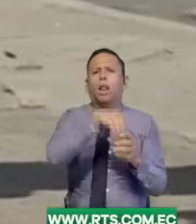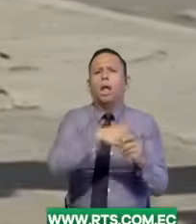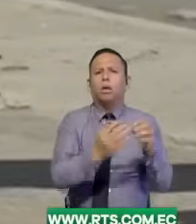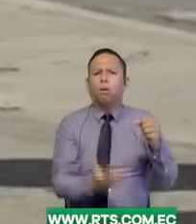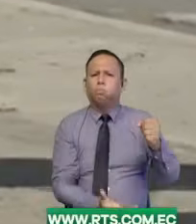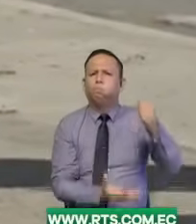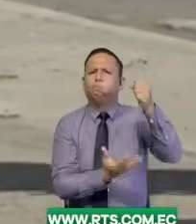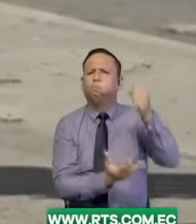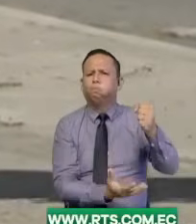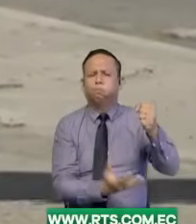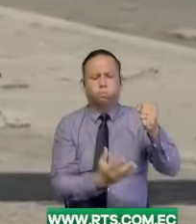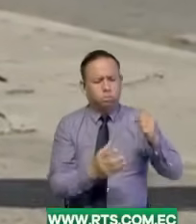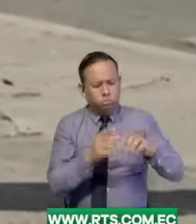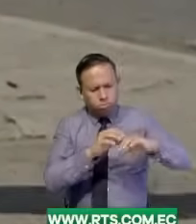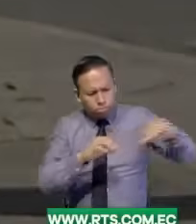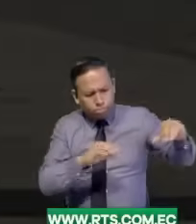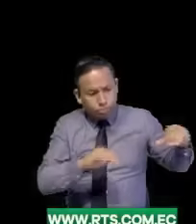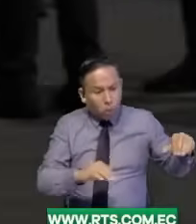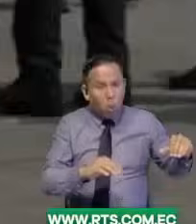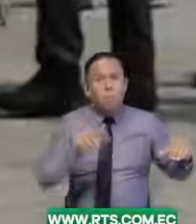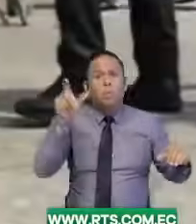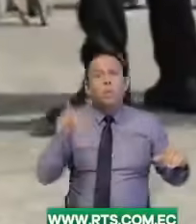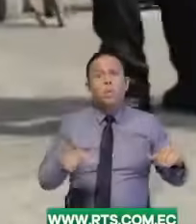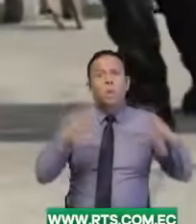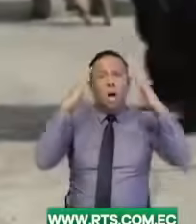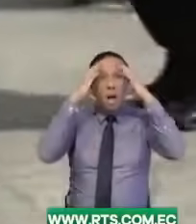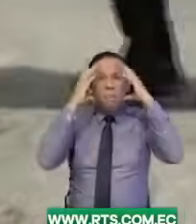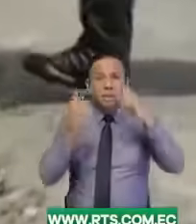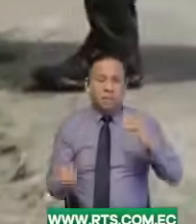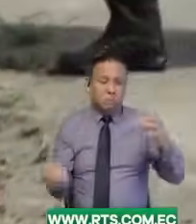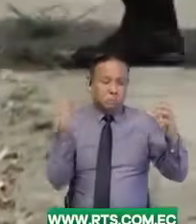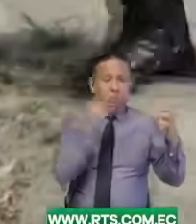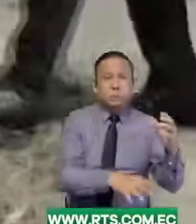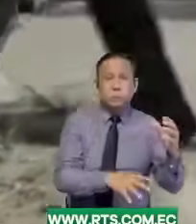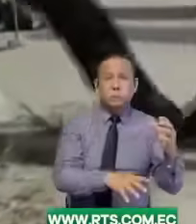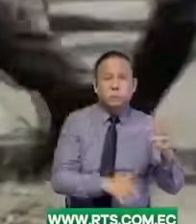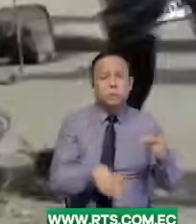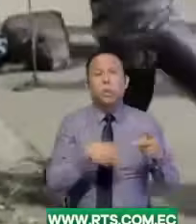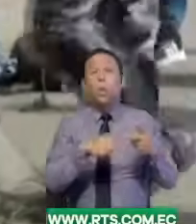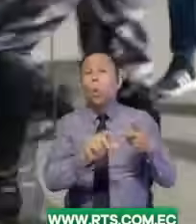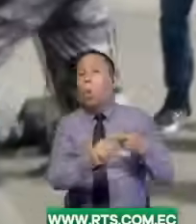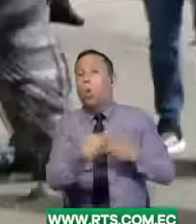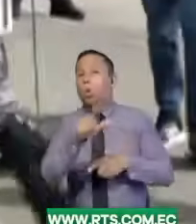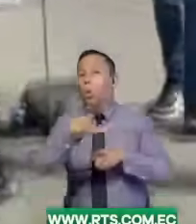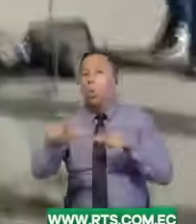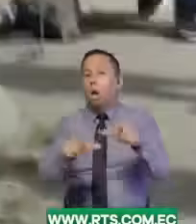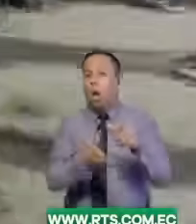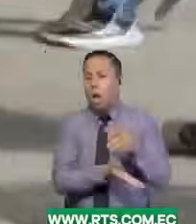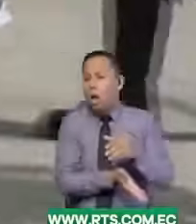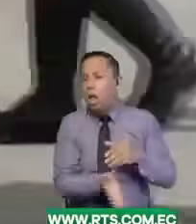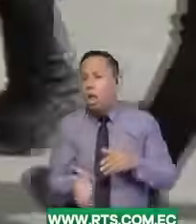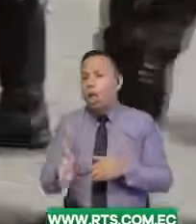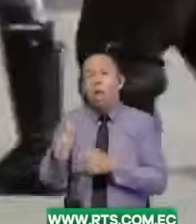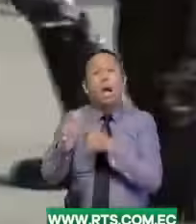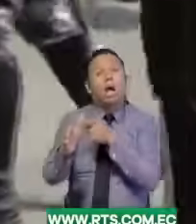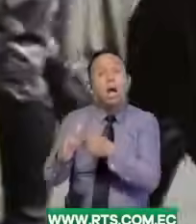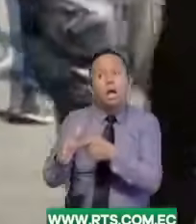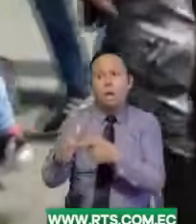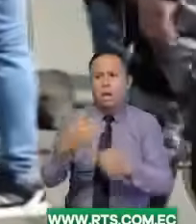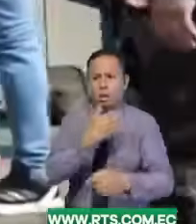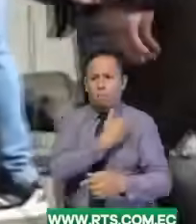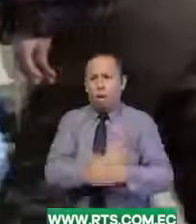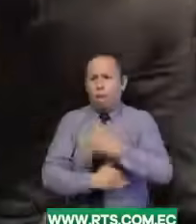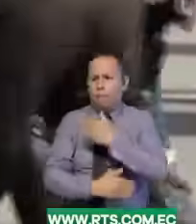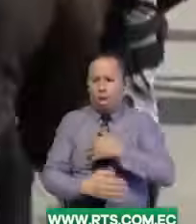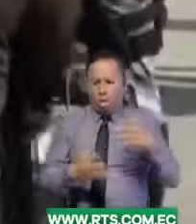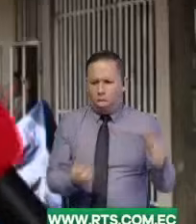yute la cabeza de una persona. Luego, en la zona El Becker, en la avenida 15 de abril, en la vía Puerto Viejo-Santa Ana, se encontraron los brazos dentro